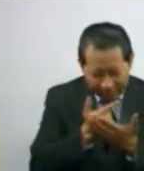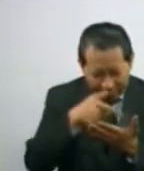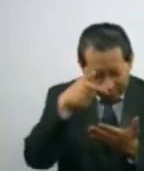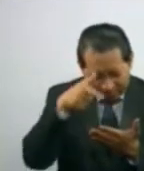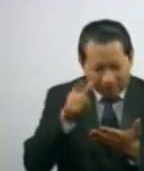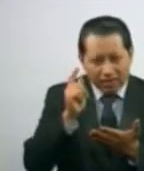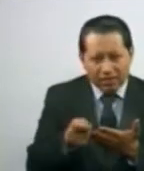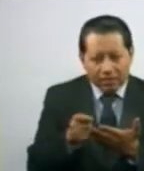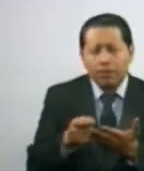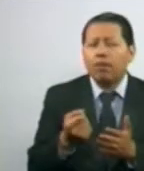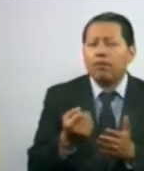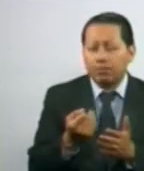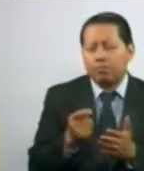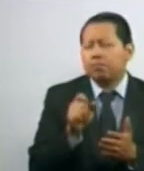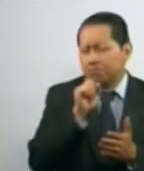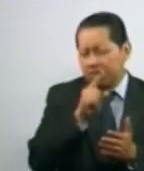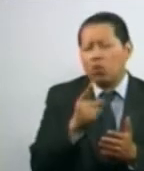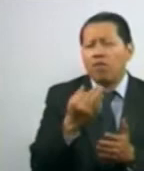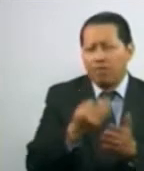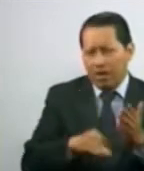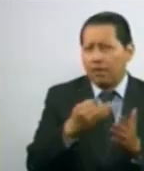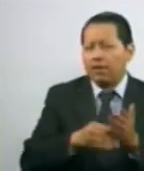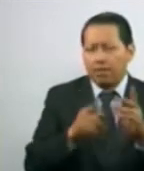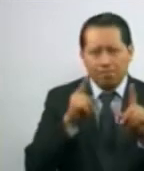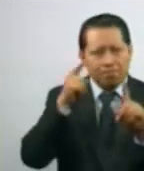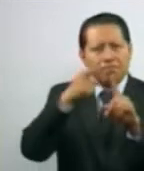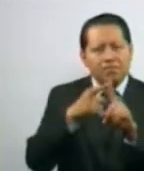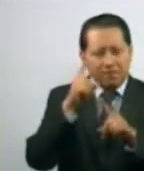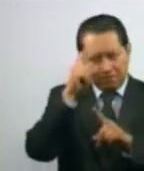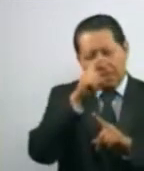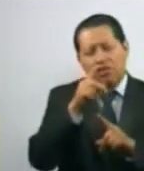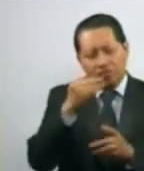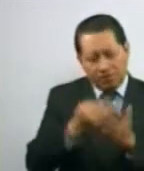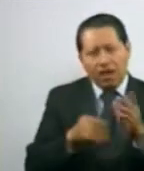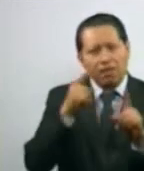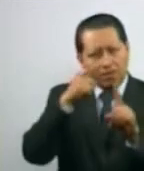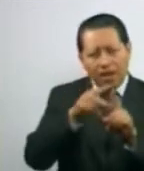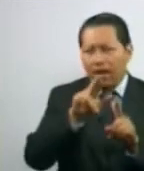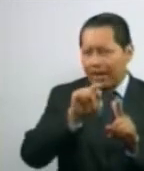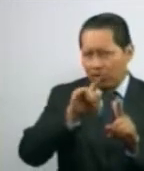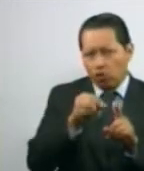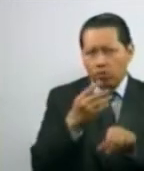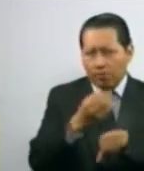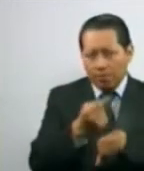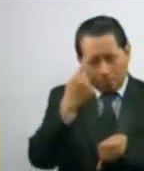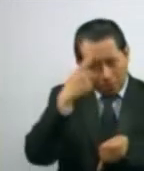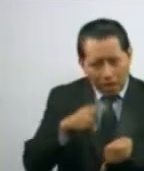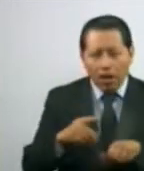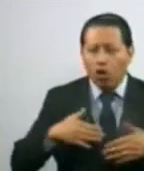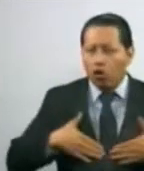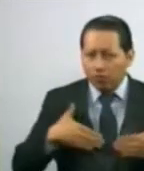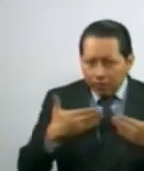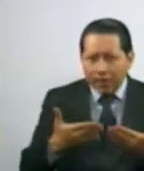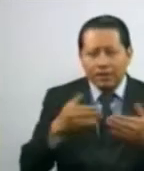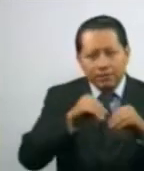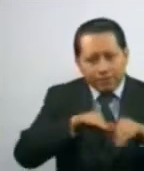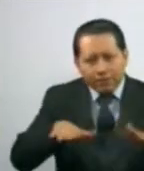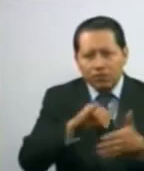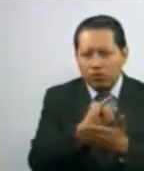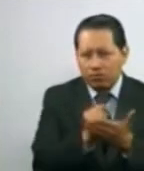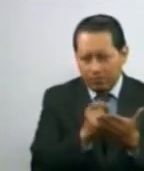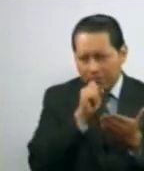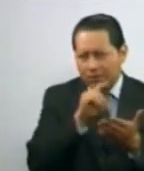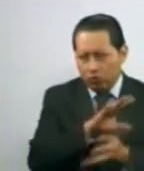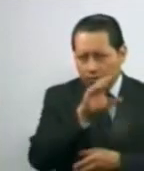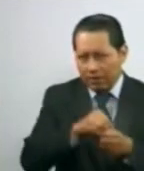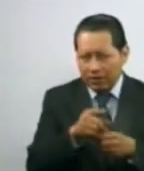aún persiste un significante reto para generar confianza y difundir información entre las mujeres mexicanas, con